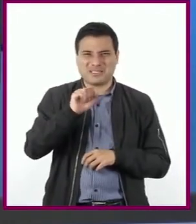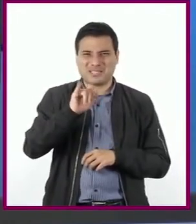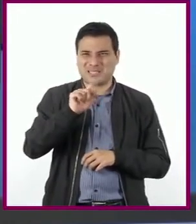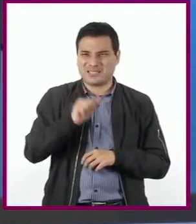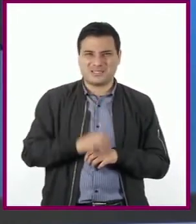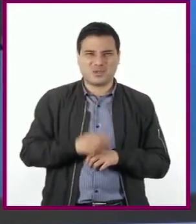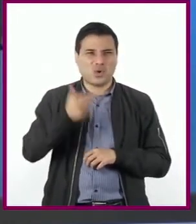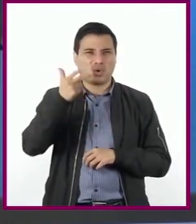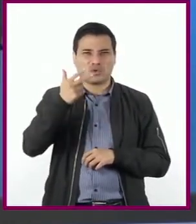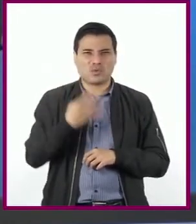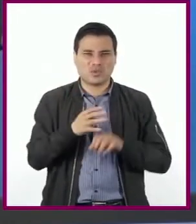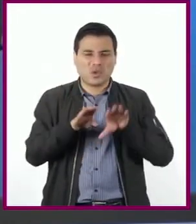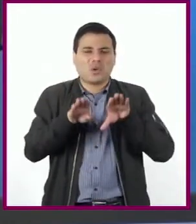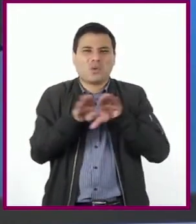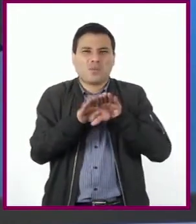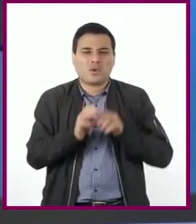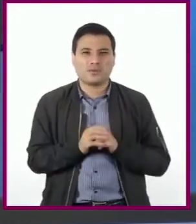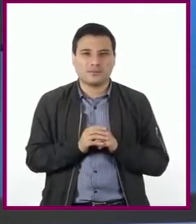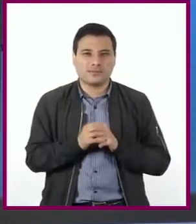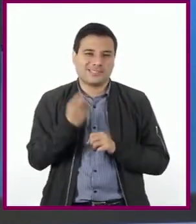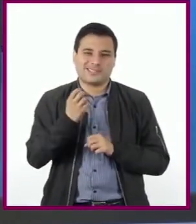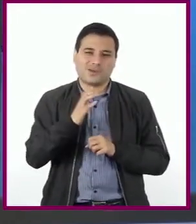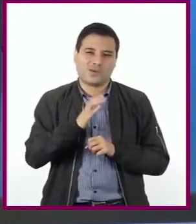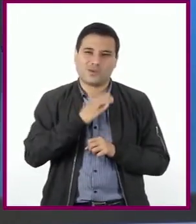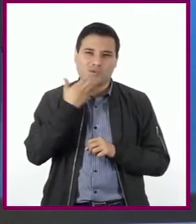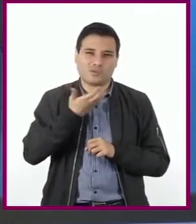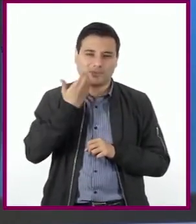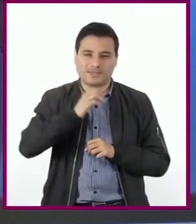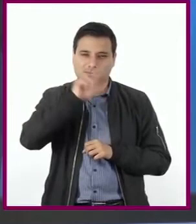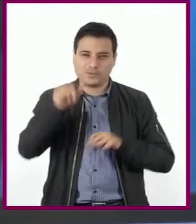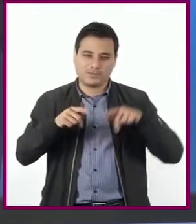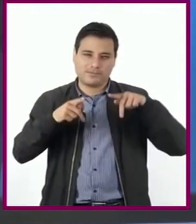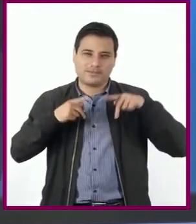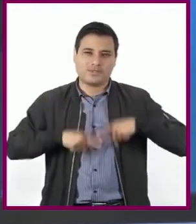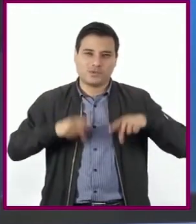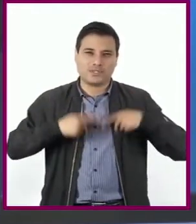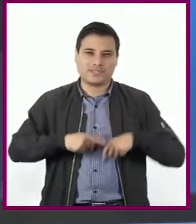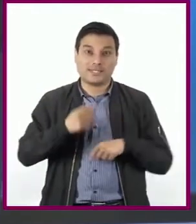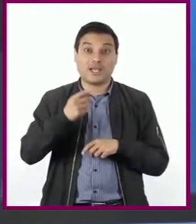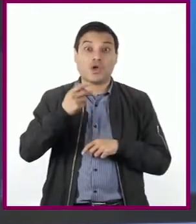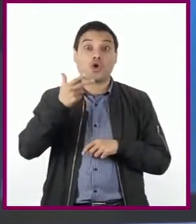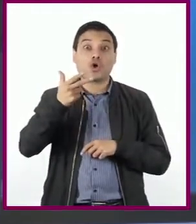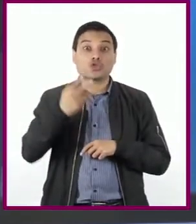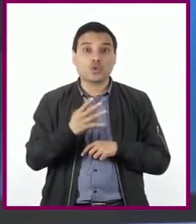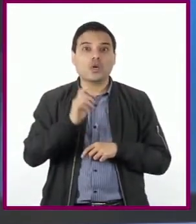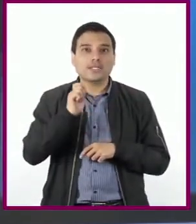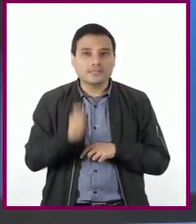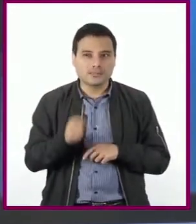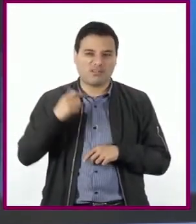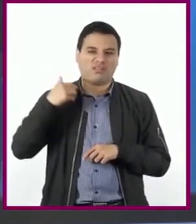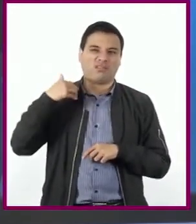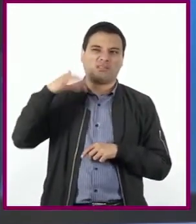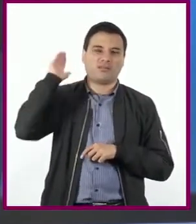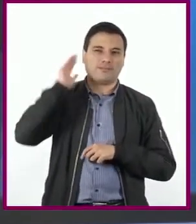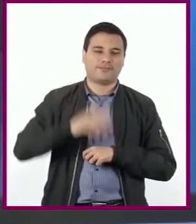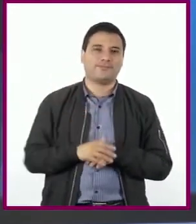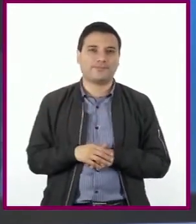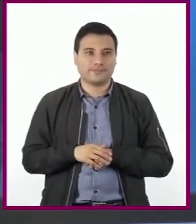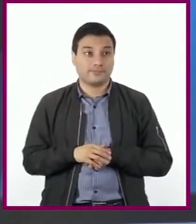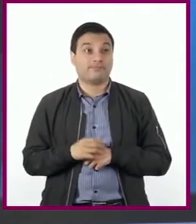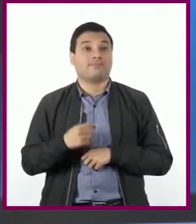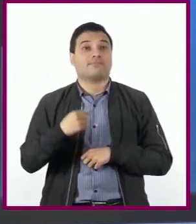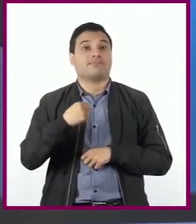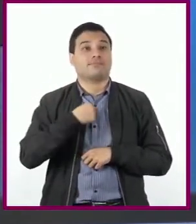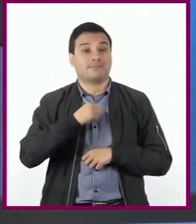la frase se popularizó para expresar descontento. Me quedé de a 6. Ahora